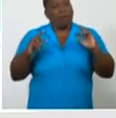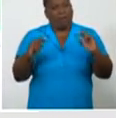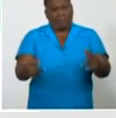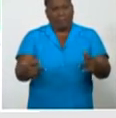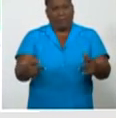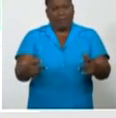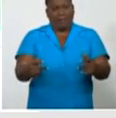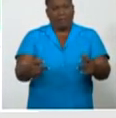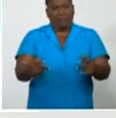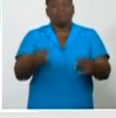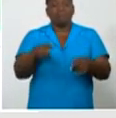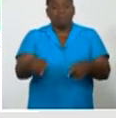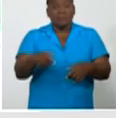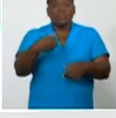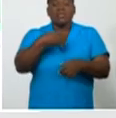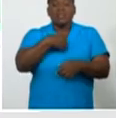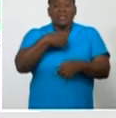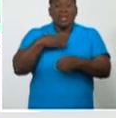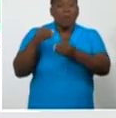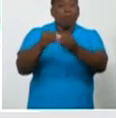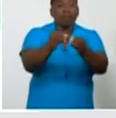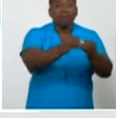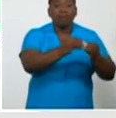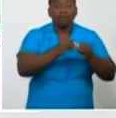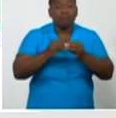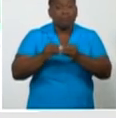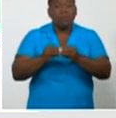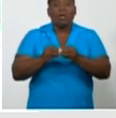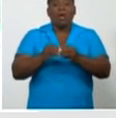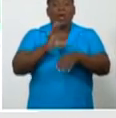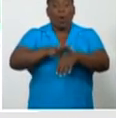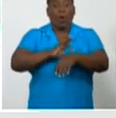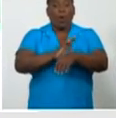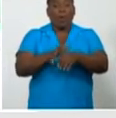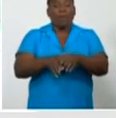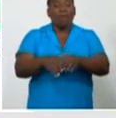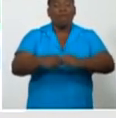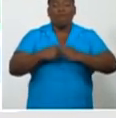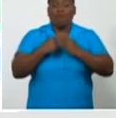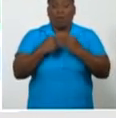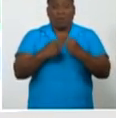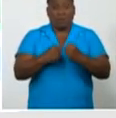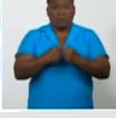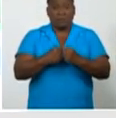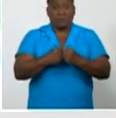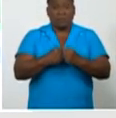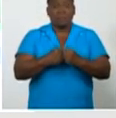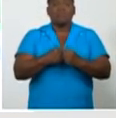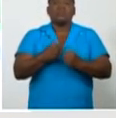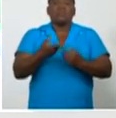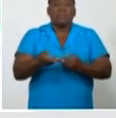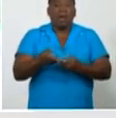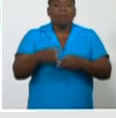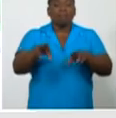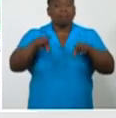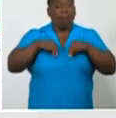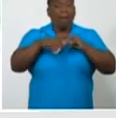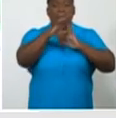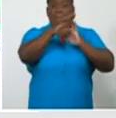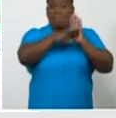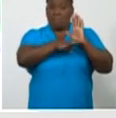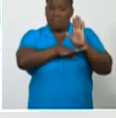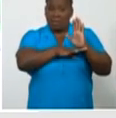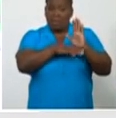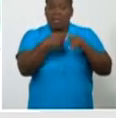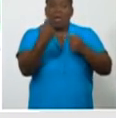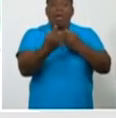con una elevada transmisión, con medidas que se siguen arreciando, con modificación en algunos